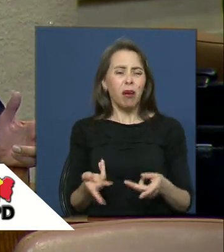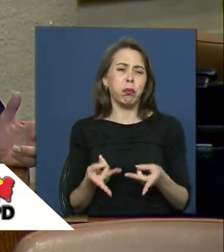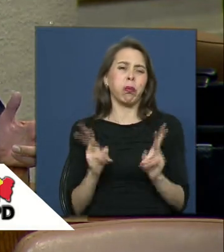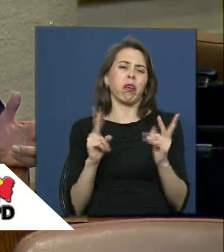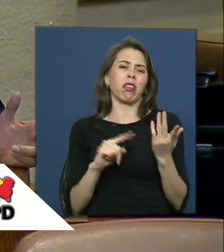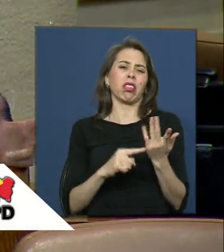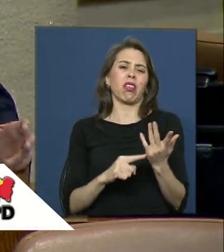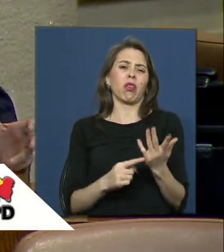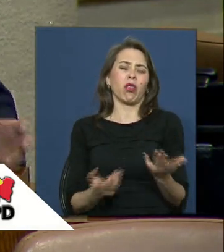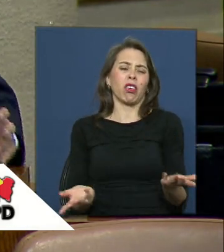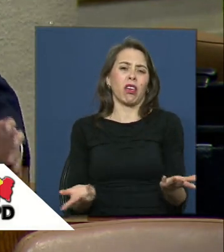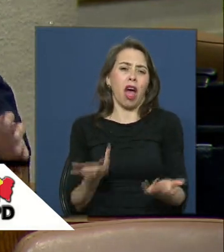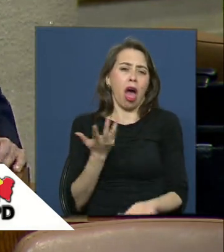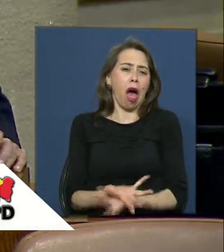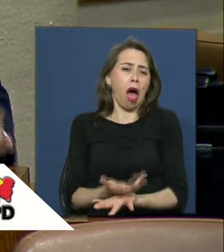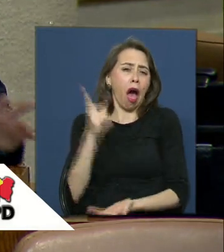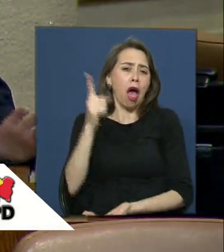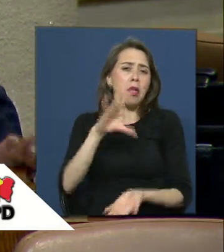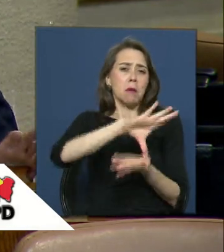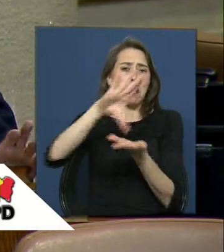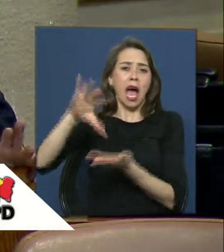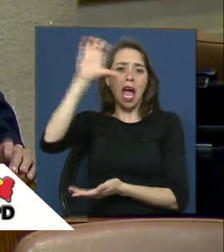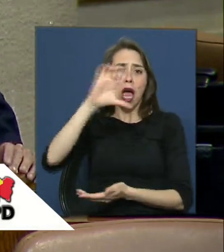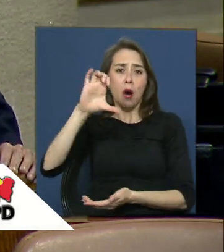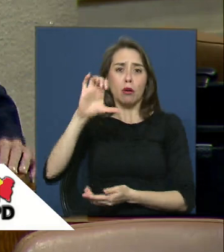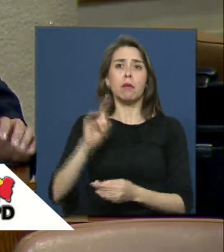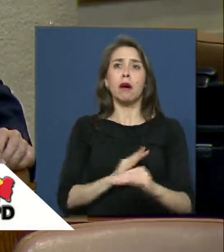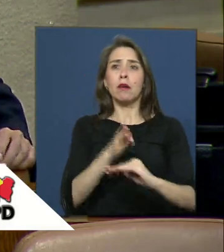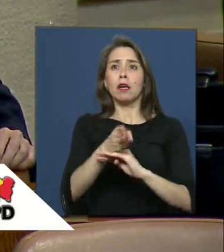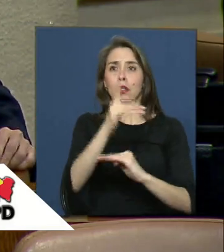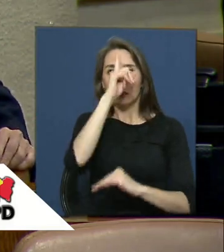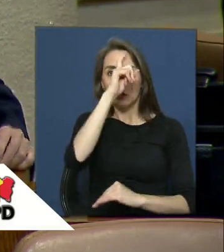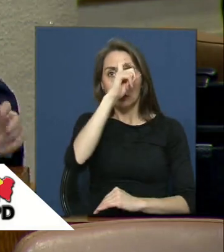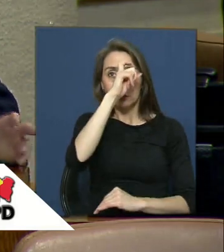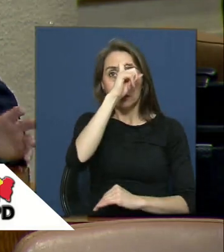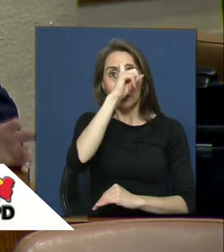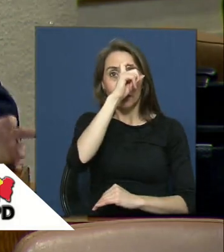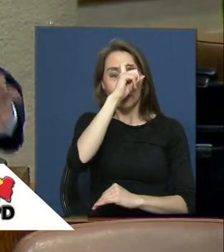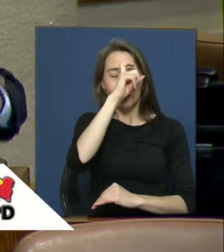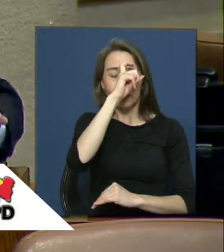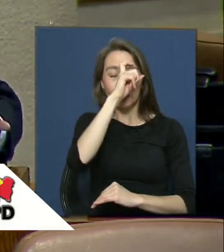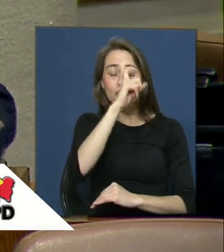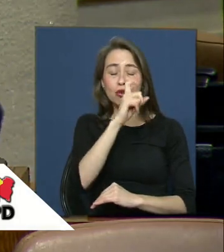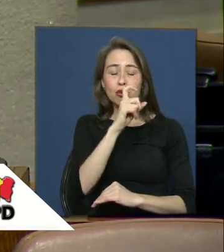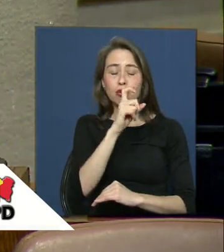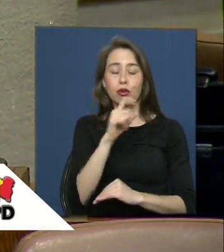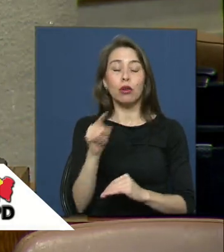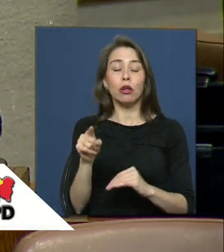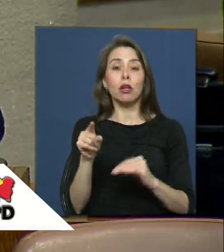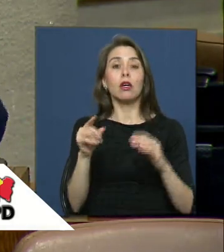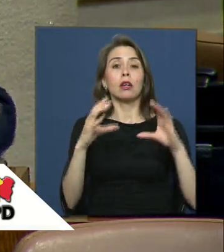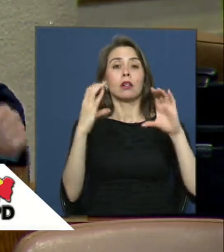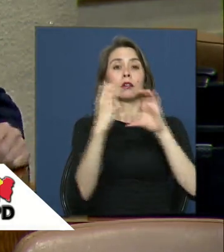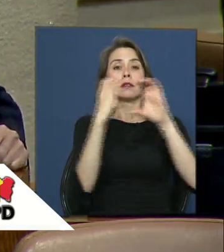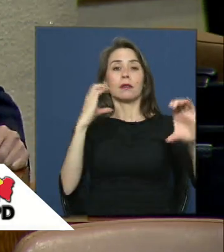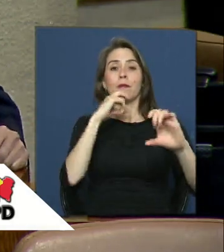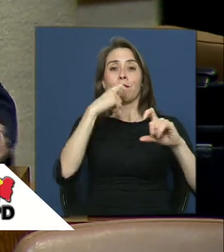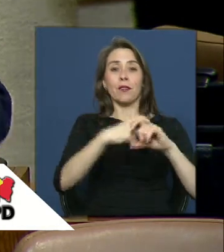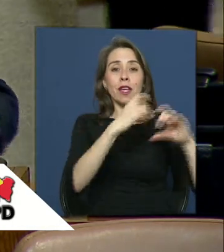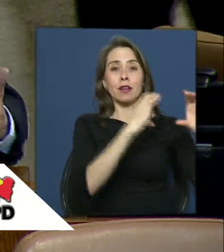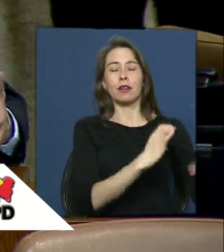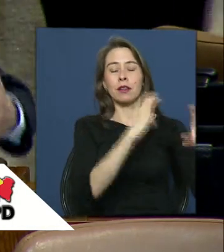lo puede permitir. En Europa, en África, no cada hospital tiene estos equipos. Pues bien, son containers que se trasladan de un lugar a